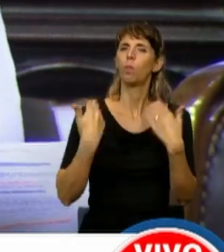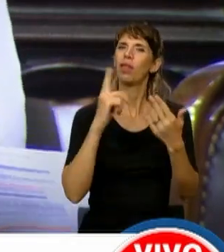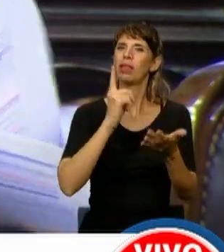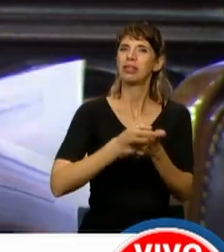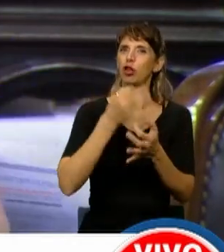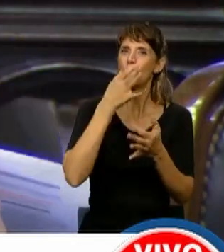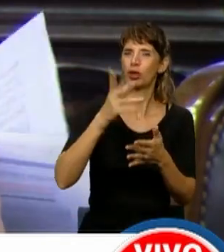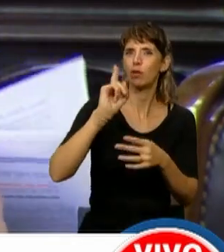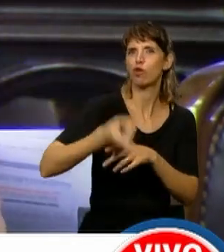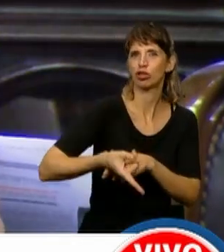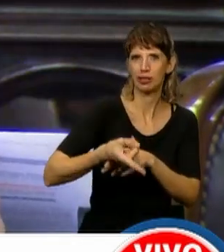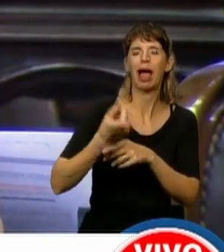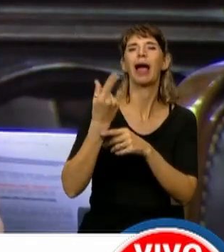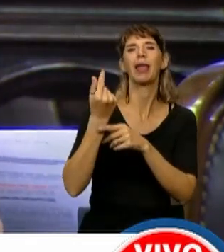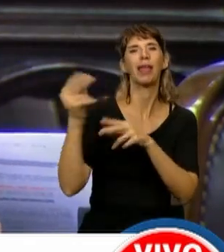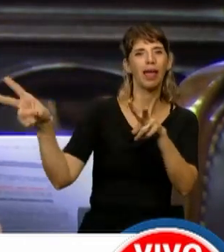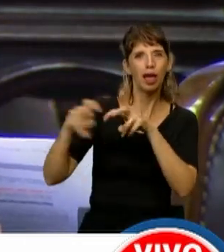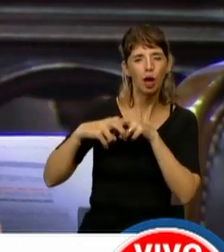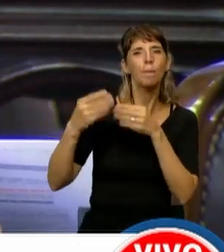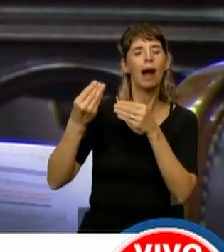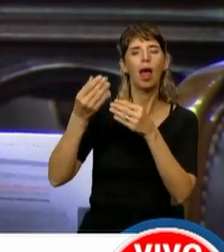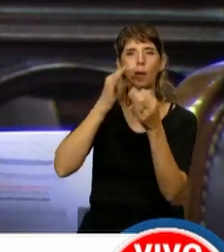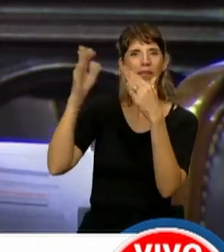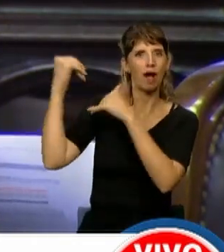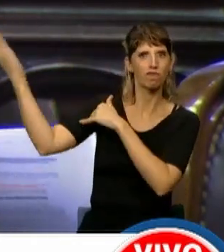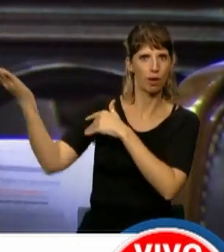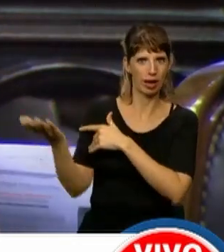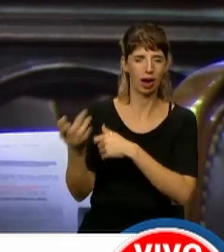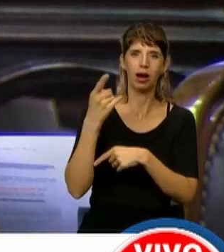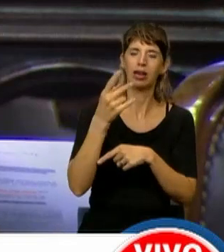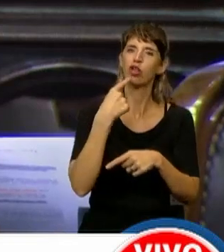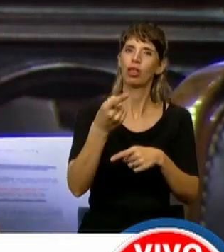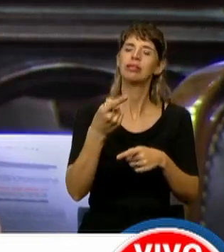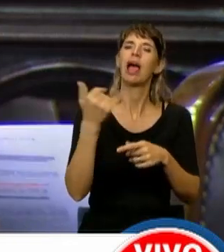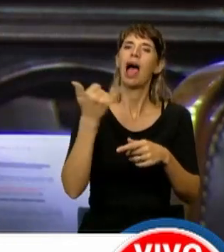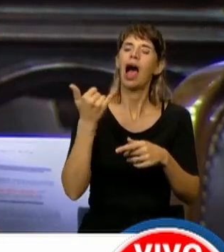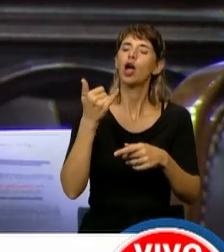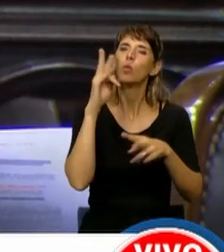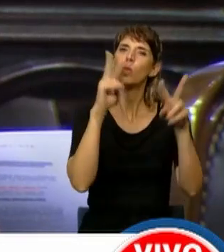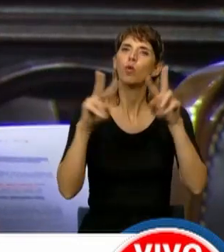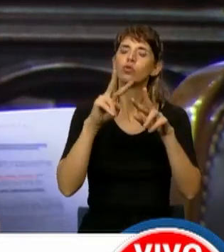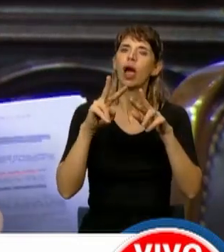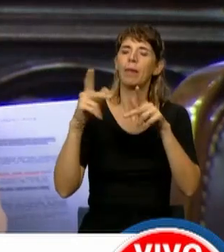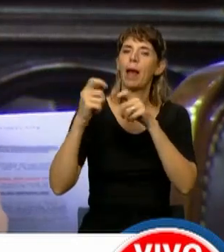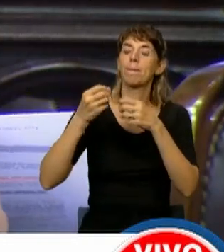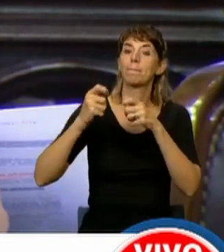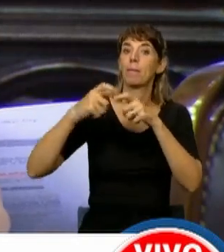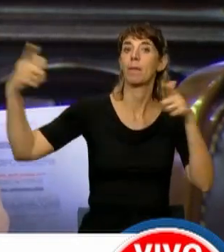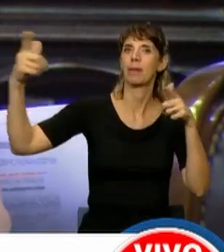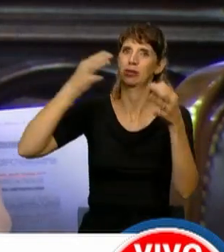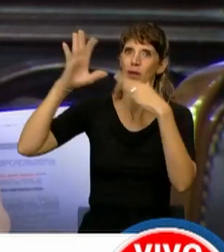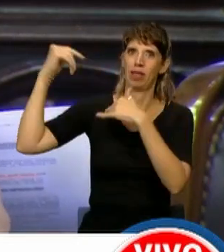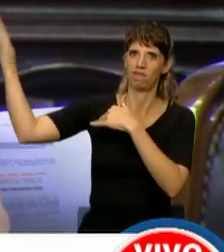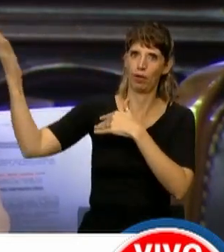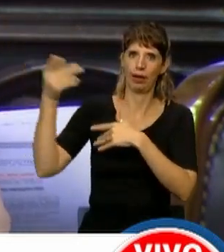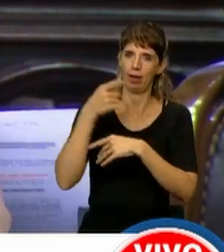exportación. Esto atenta con el mensaje que dice que hay una política para el crecimiento de la exportación. Claramente no es así. Y si la va a definir